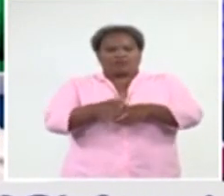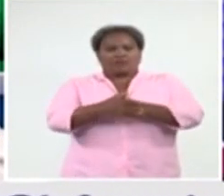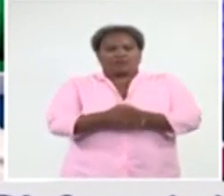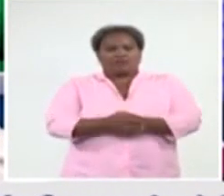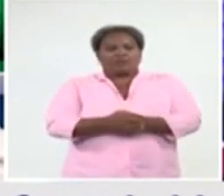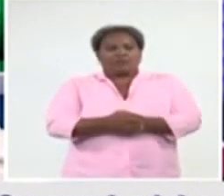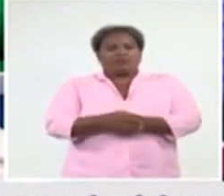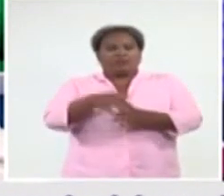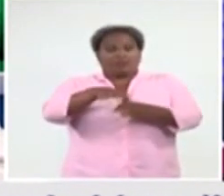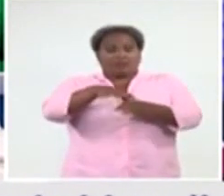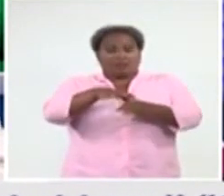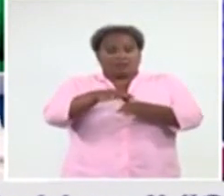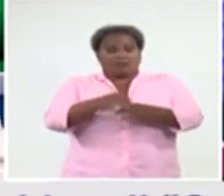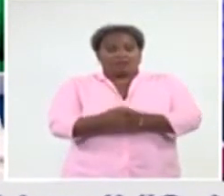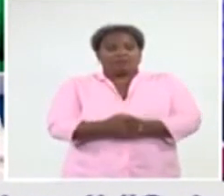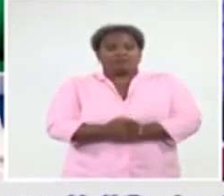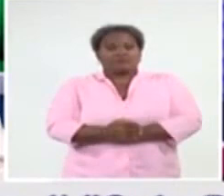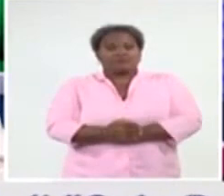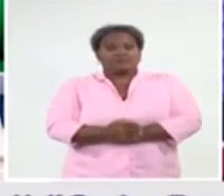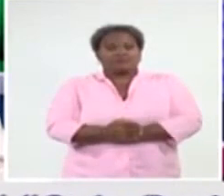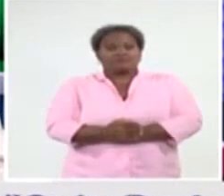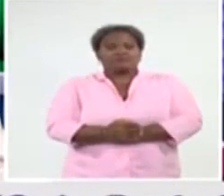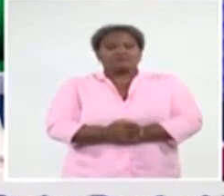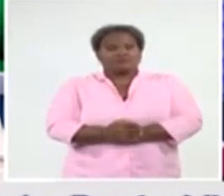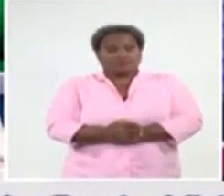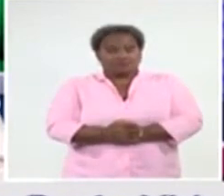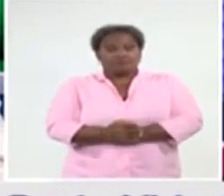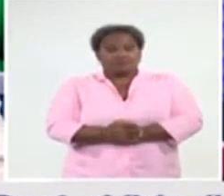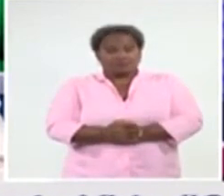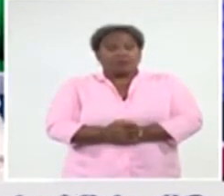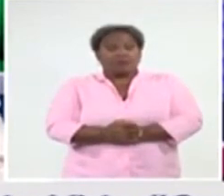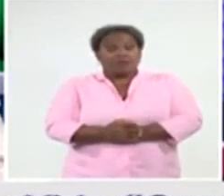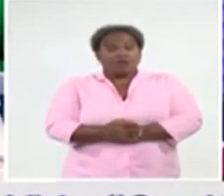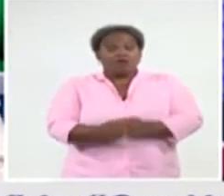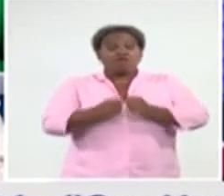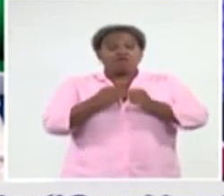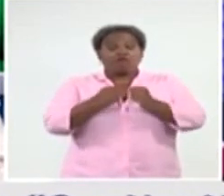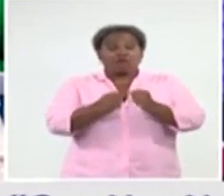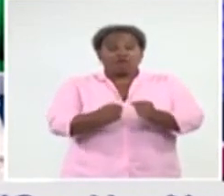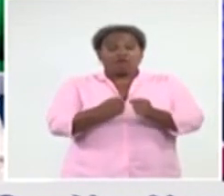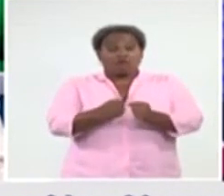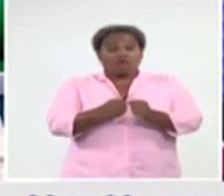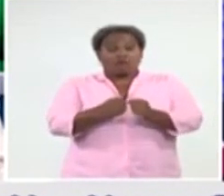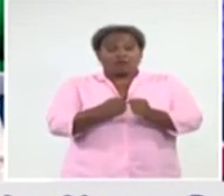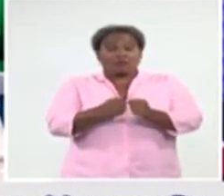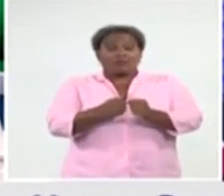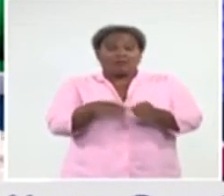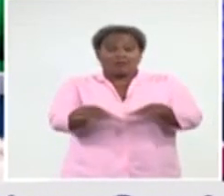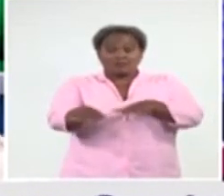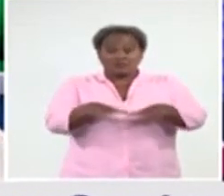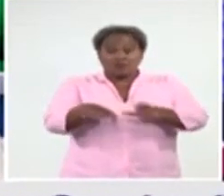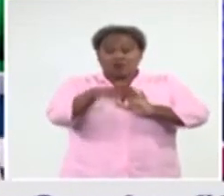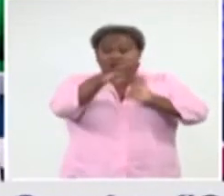autóctonos en el territorio, y de todas formas con unas fuertes medidas de restricción, de control, que es lo